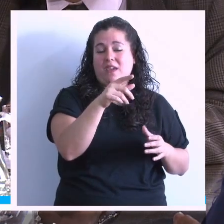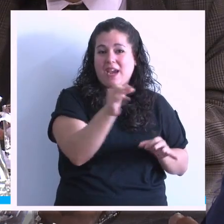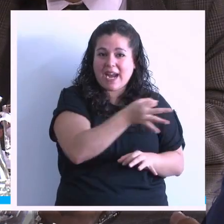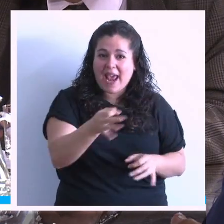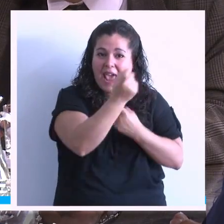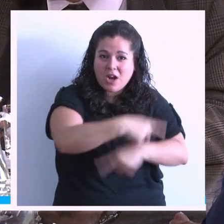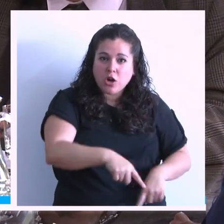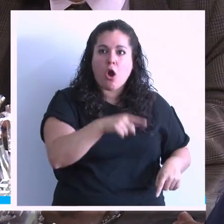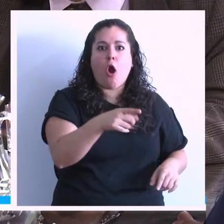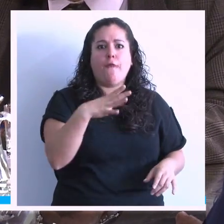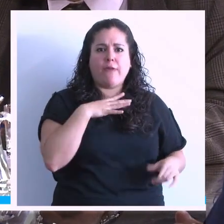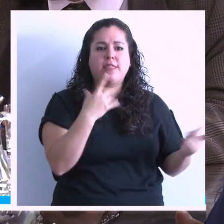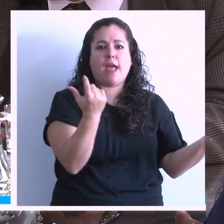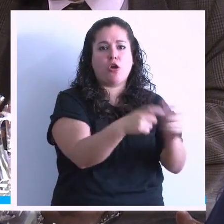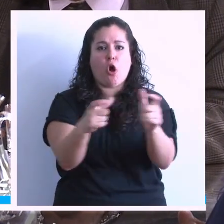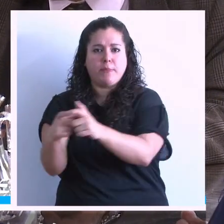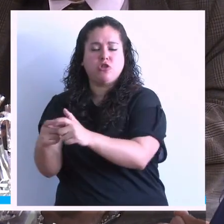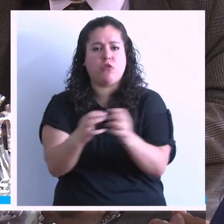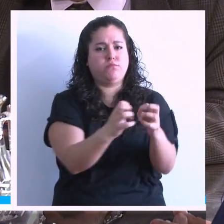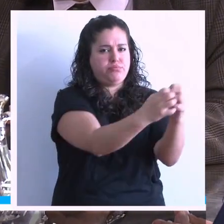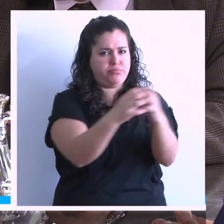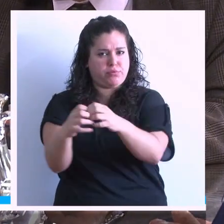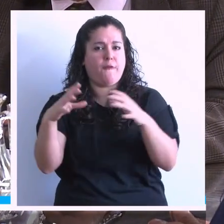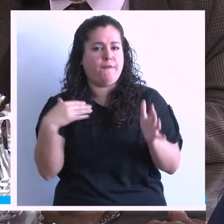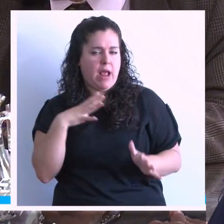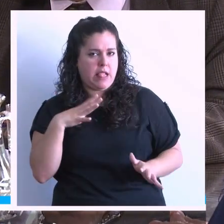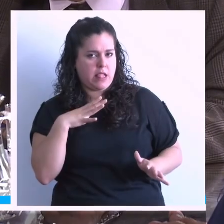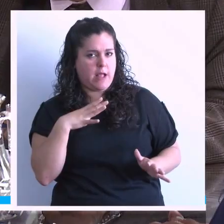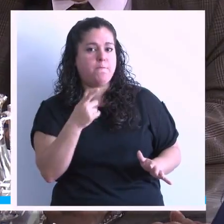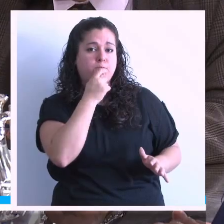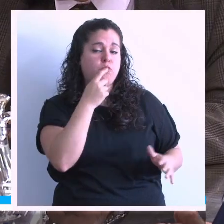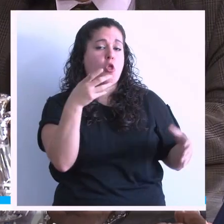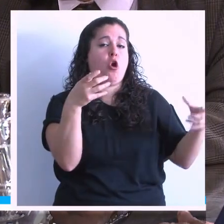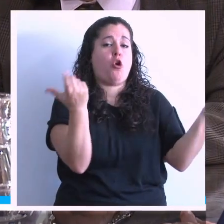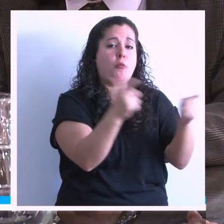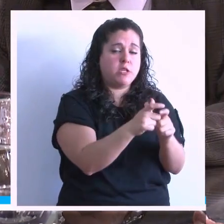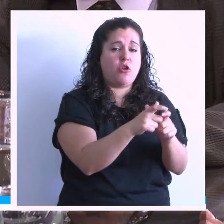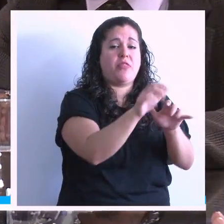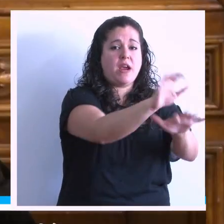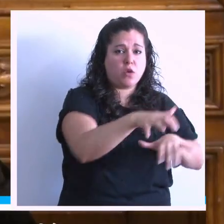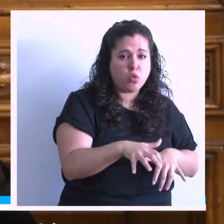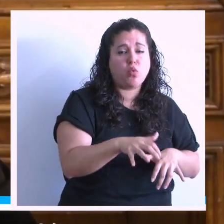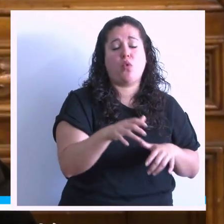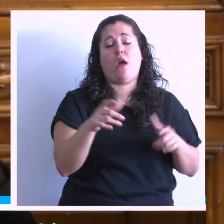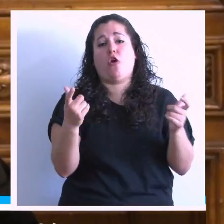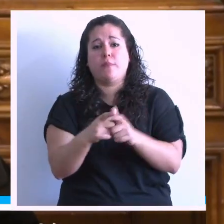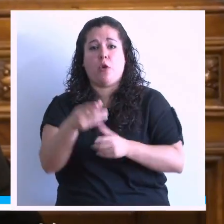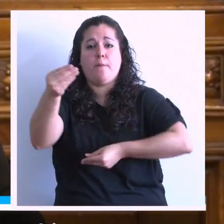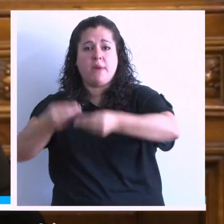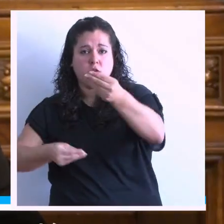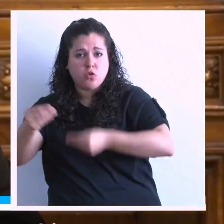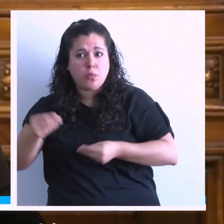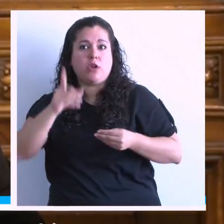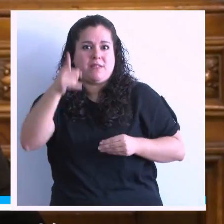por varias comisiones, por la Comisión de Agricultura, por la Comisión de Presupuesto, es decir,